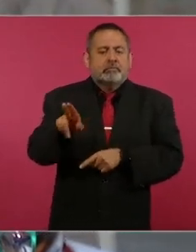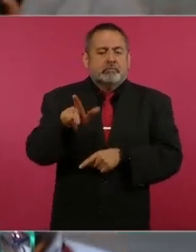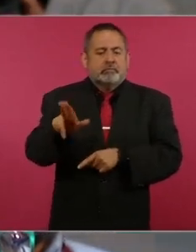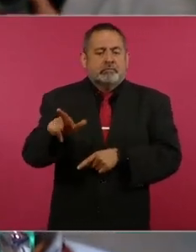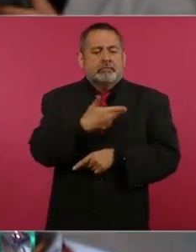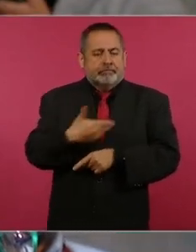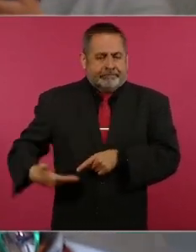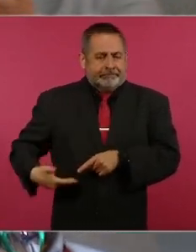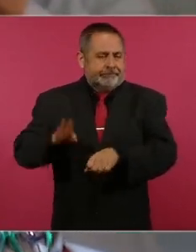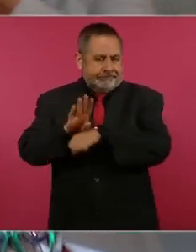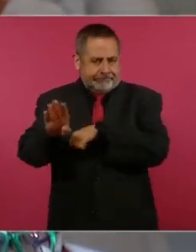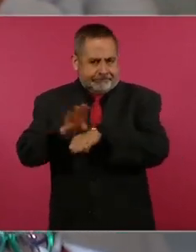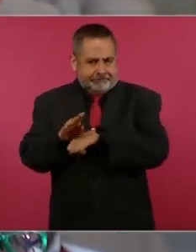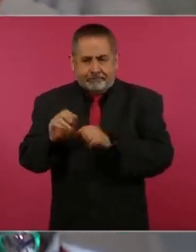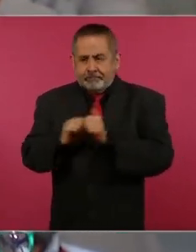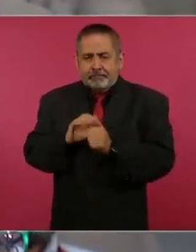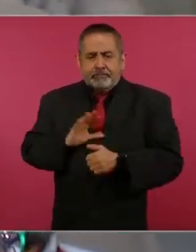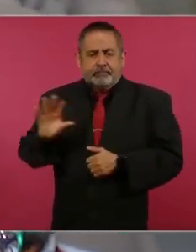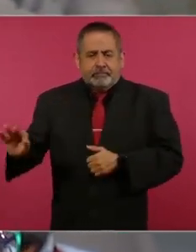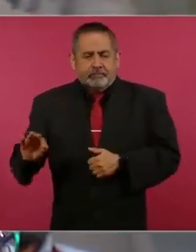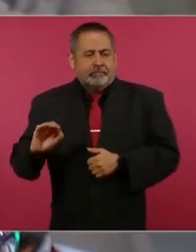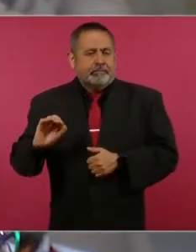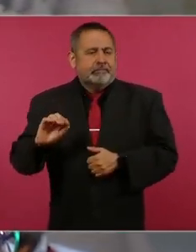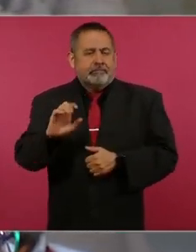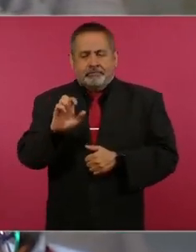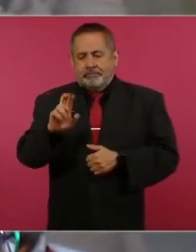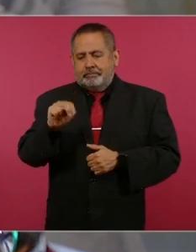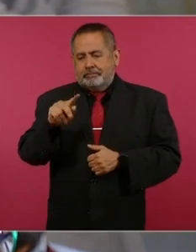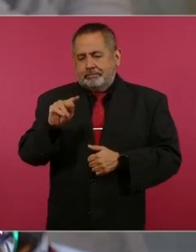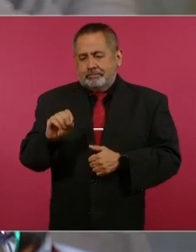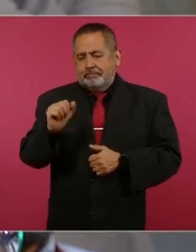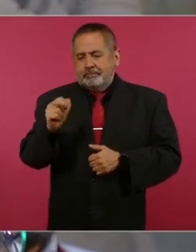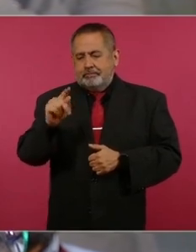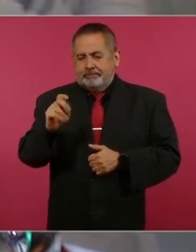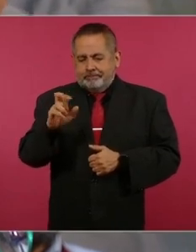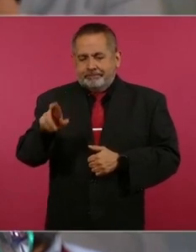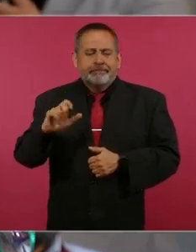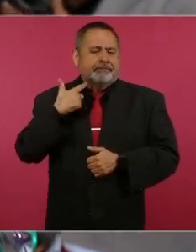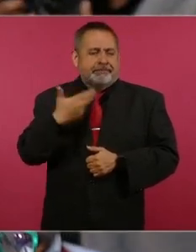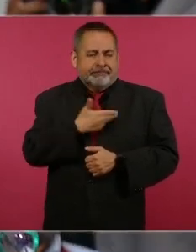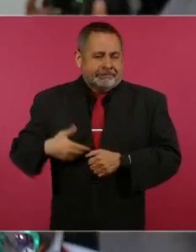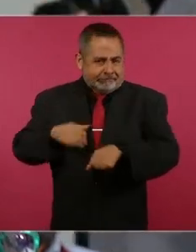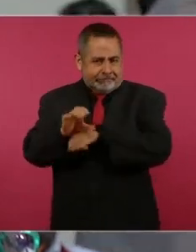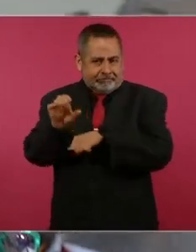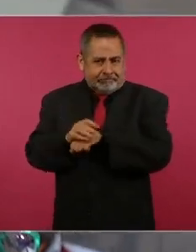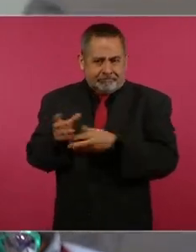de Brasil, vía Ernesto Samper, el expresidente de Colombia.